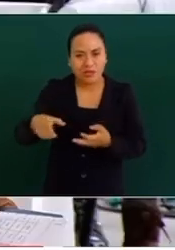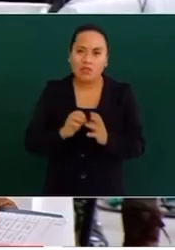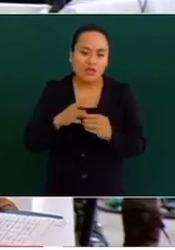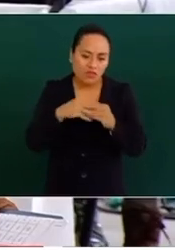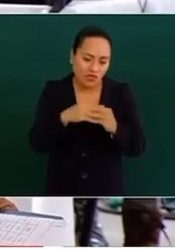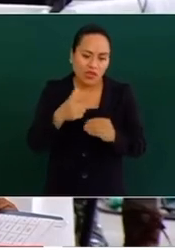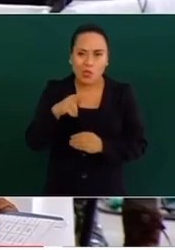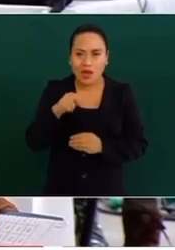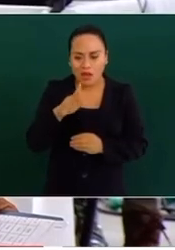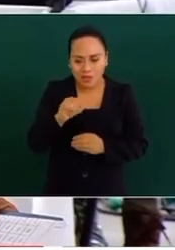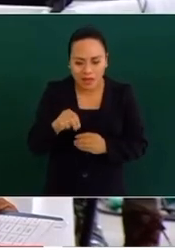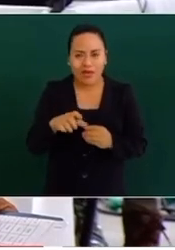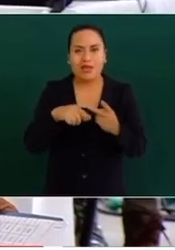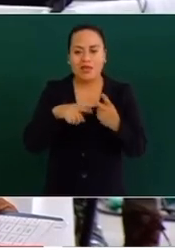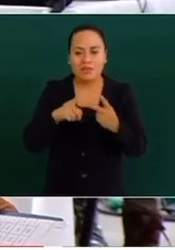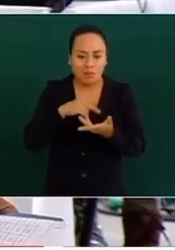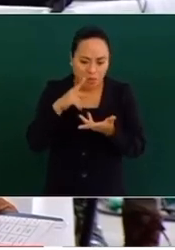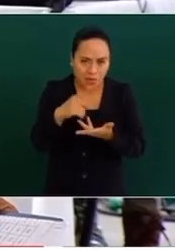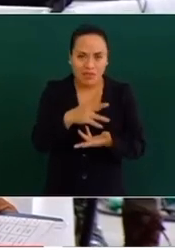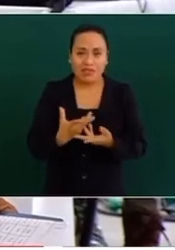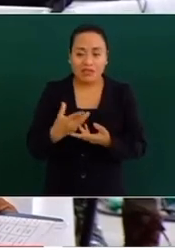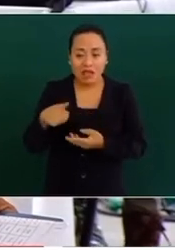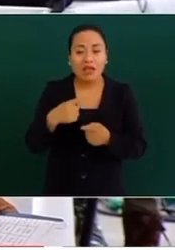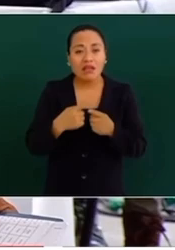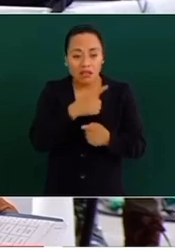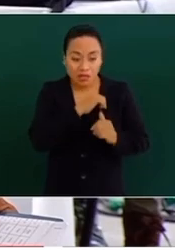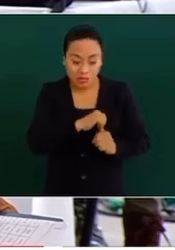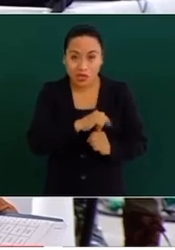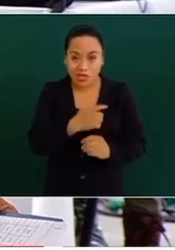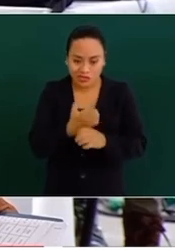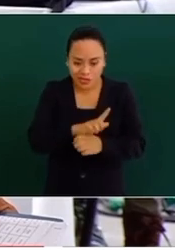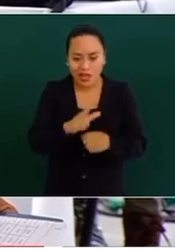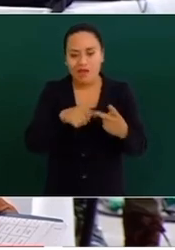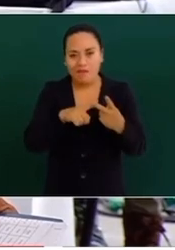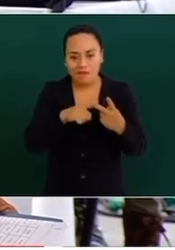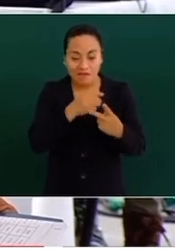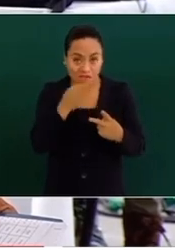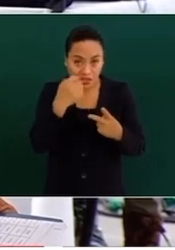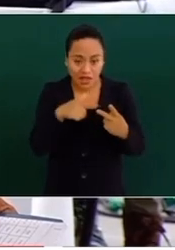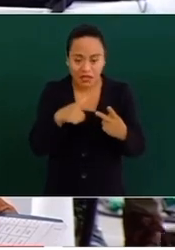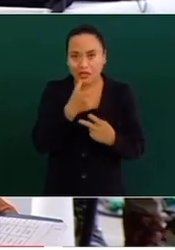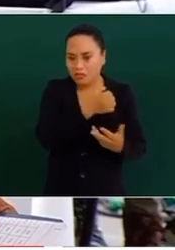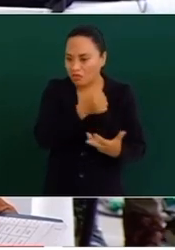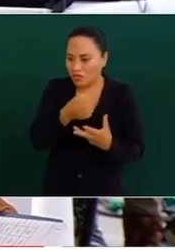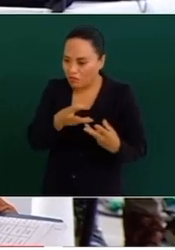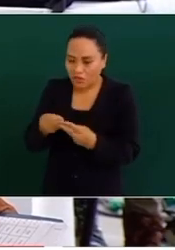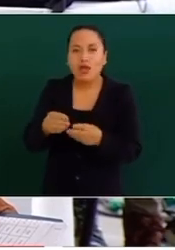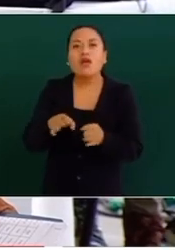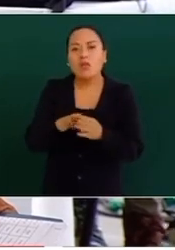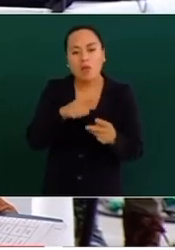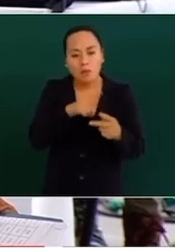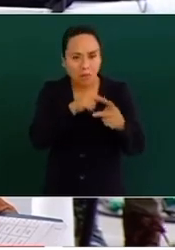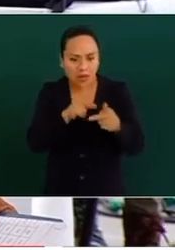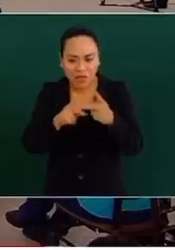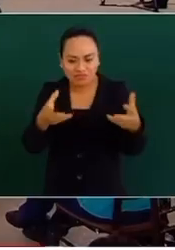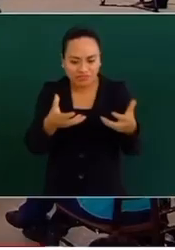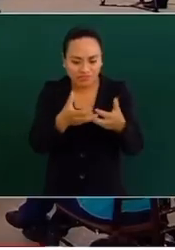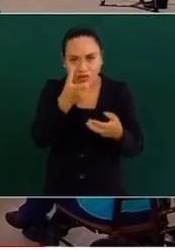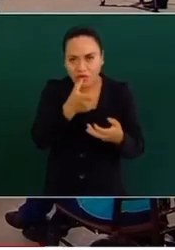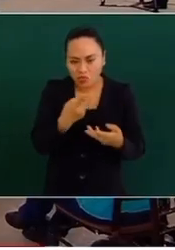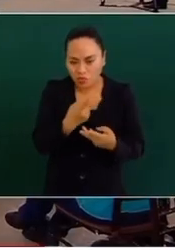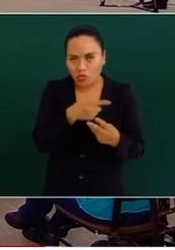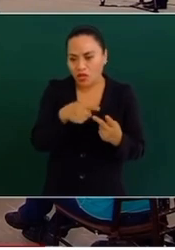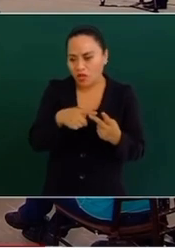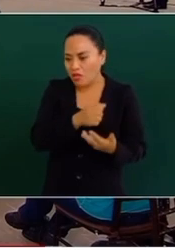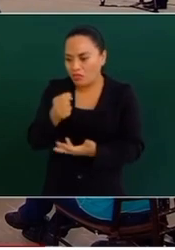decir, aquí Guanabana, papaya y todo lo que pasa, ¿hay un dinero que le pone el gobierno federal y un dinero más el gobierno estatal y se entrega en una bolsa? ¿O es un apoyo del gobierno federal y un apoyo del gobierno estatal? Por lo general es